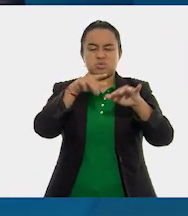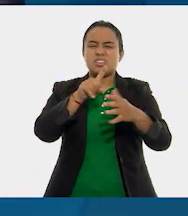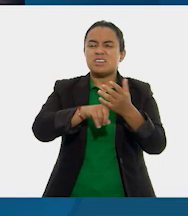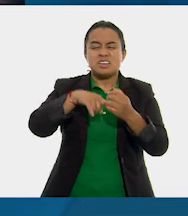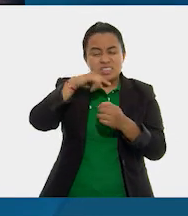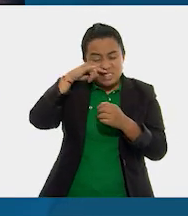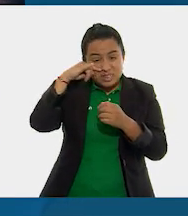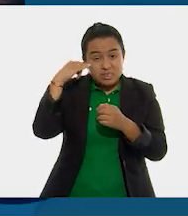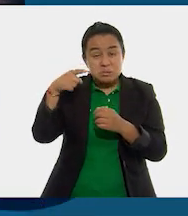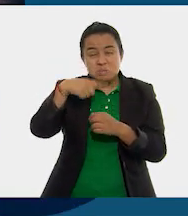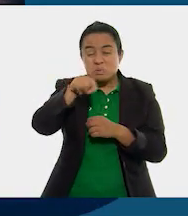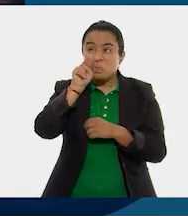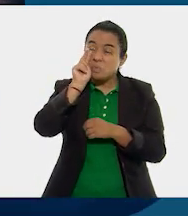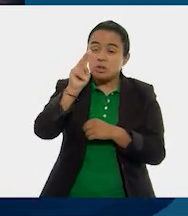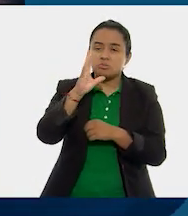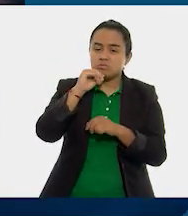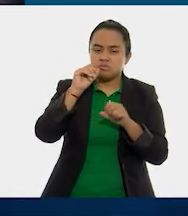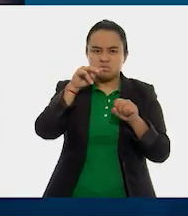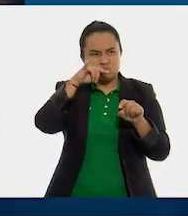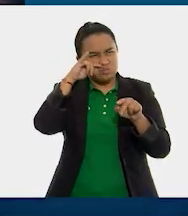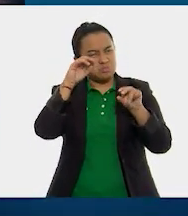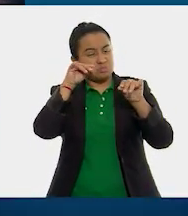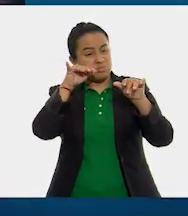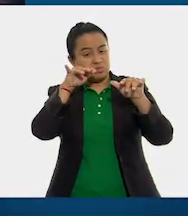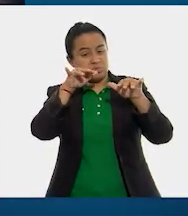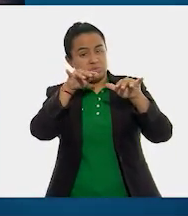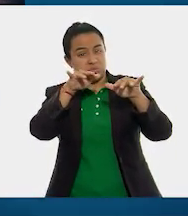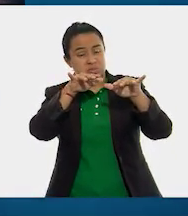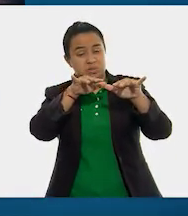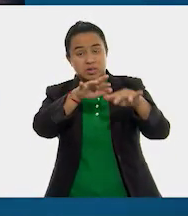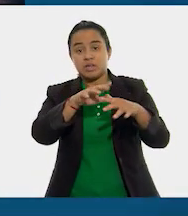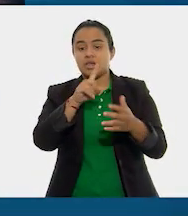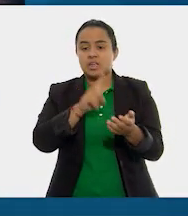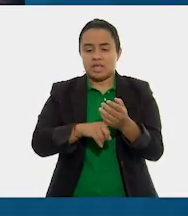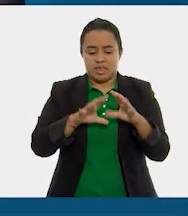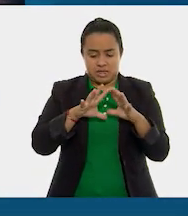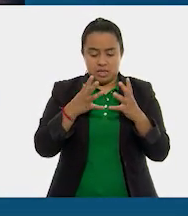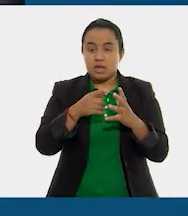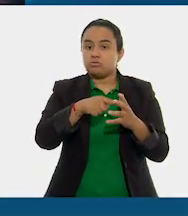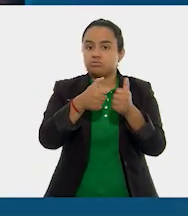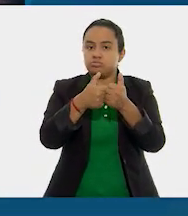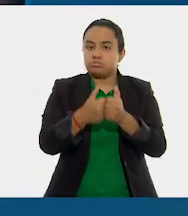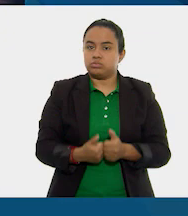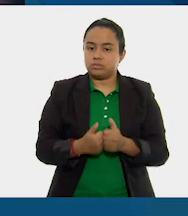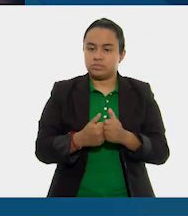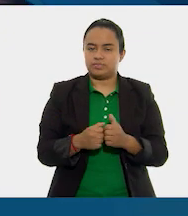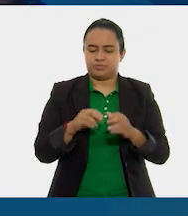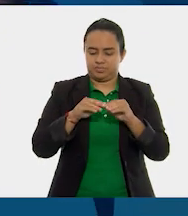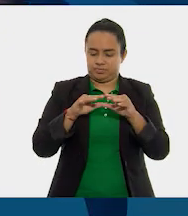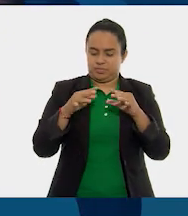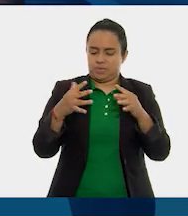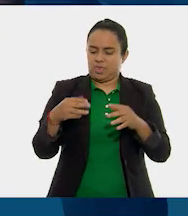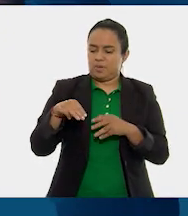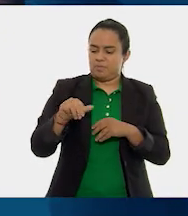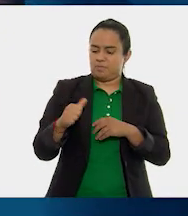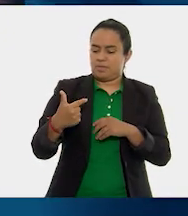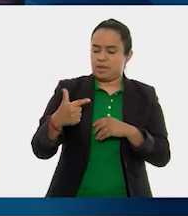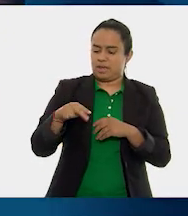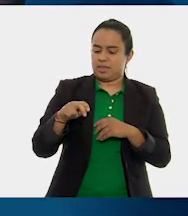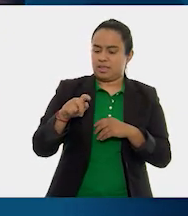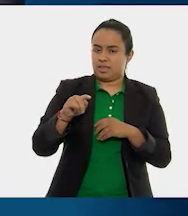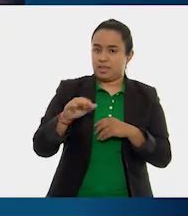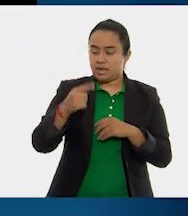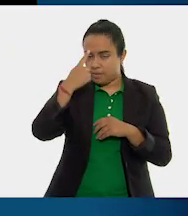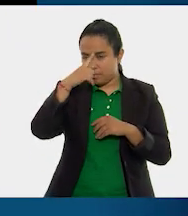que es imposible verlas y quedan atrapadas en la magnetosfera de la Tierra, que es la capa magnética que nos protege del viento